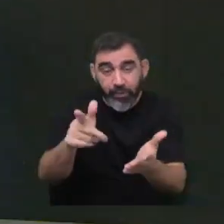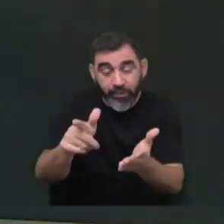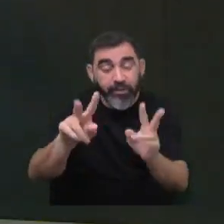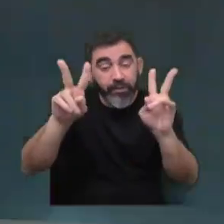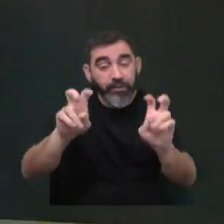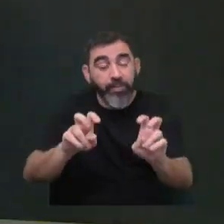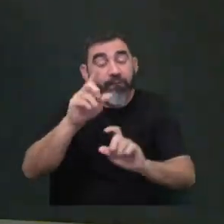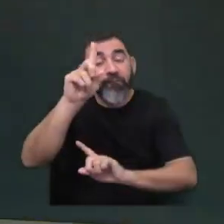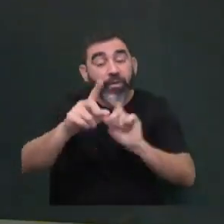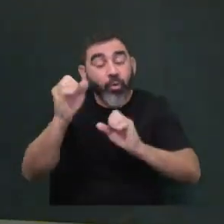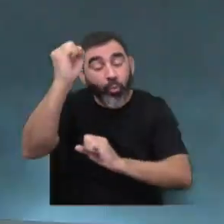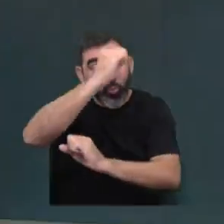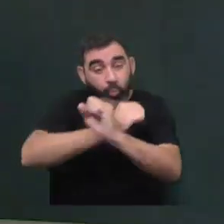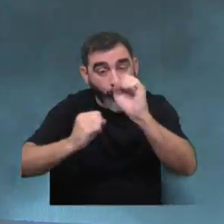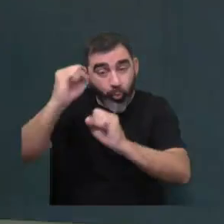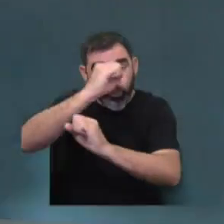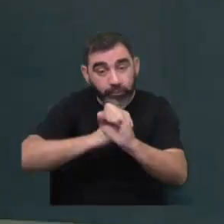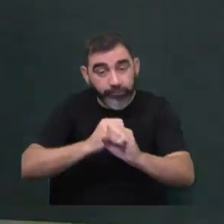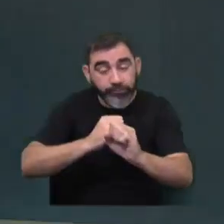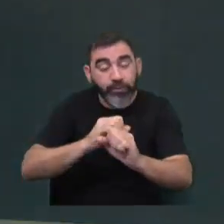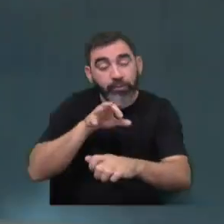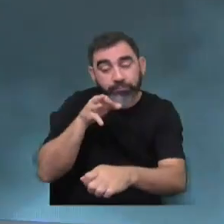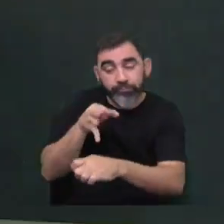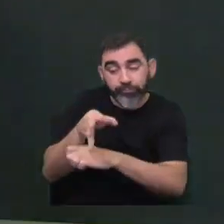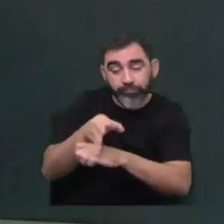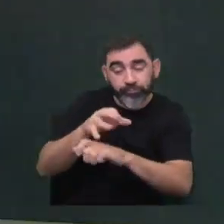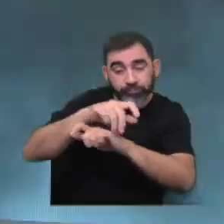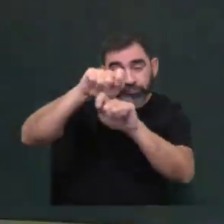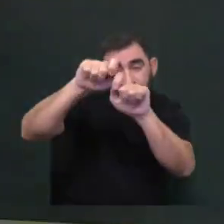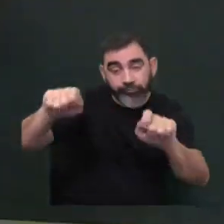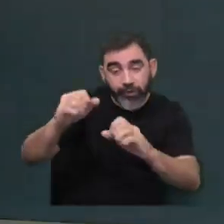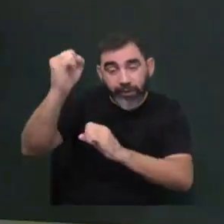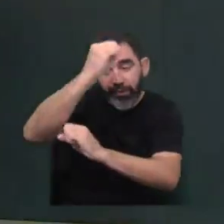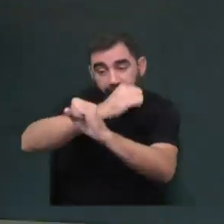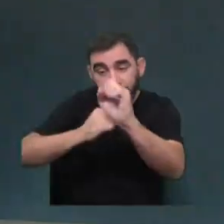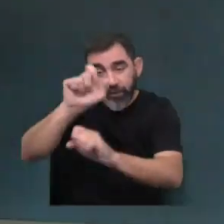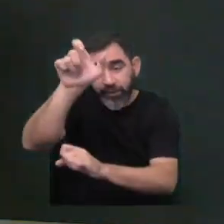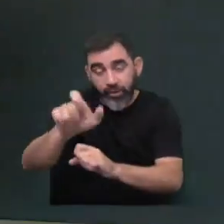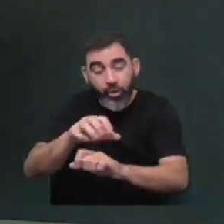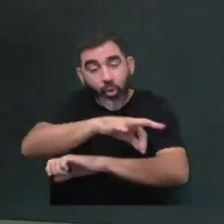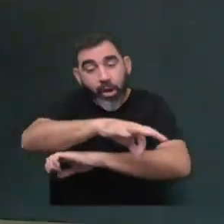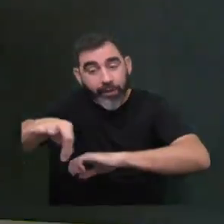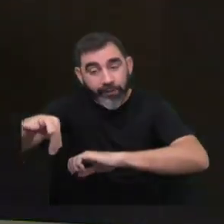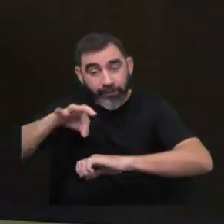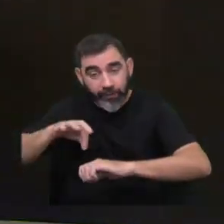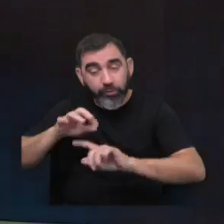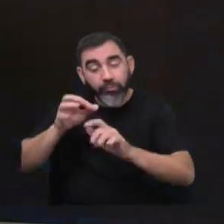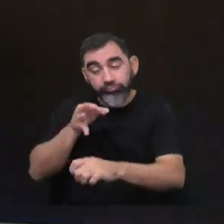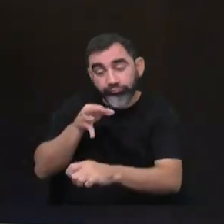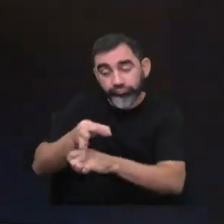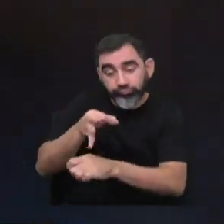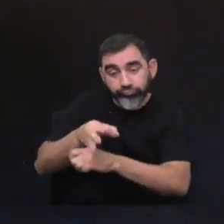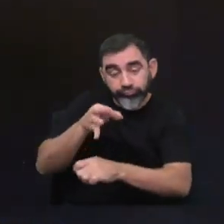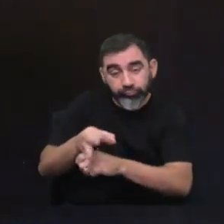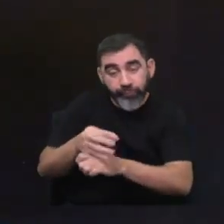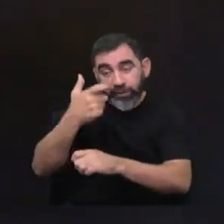ámbito de Facultad de Ingeniería, ha dictado cursos de posgrado para ingenieros, también para arquitectos, ha brindado capacitación